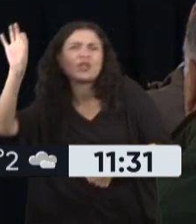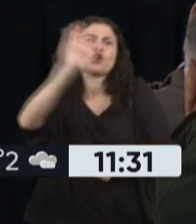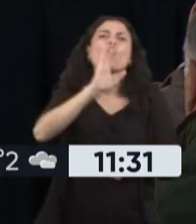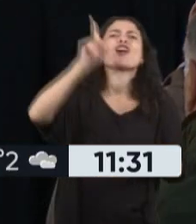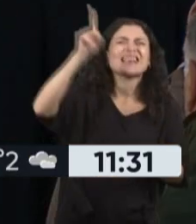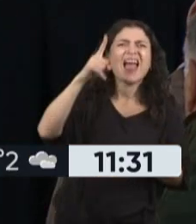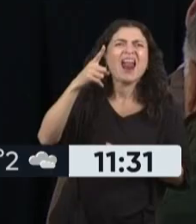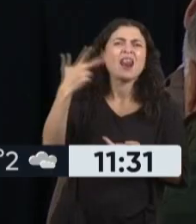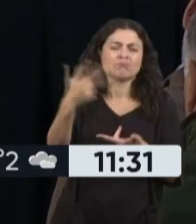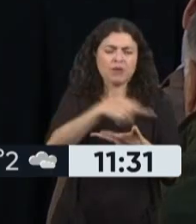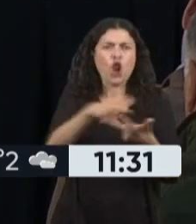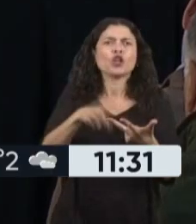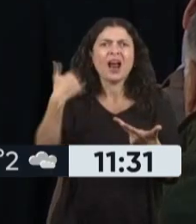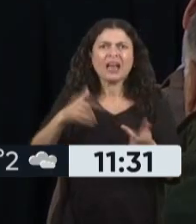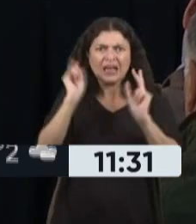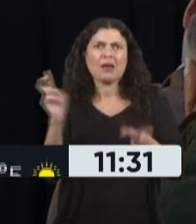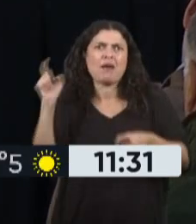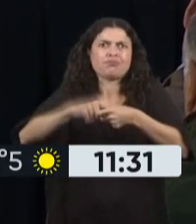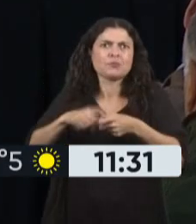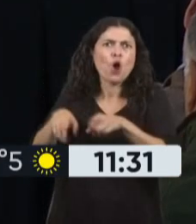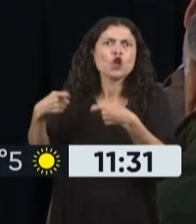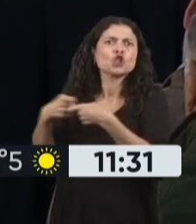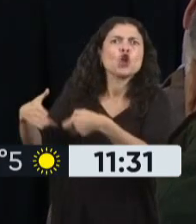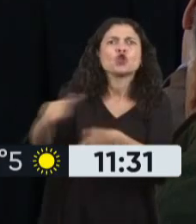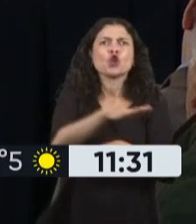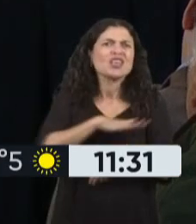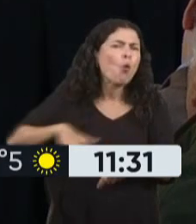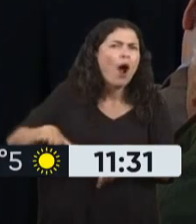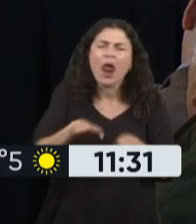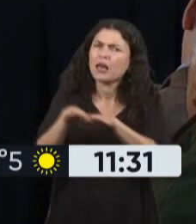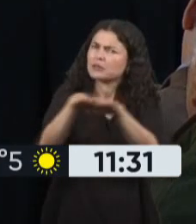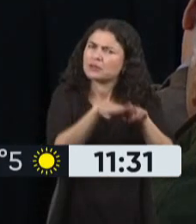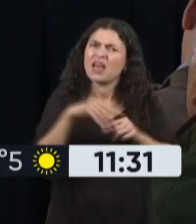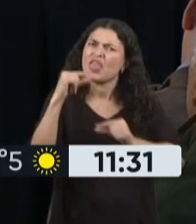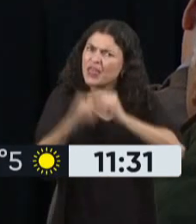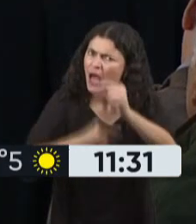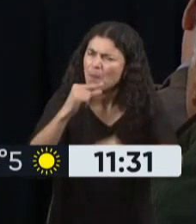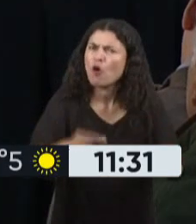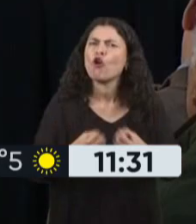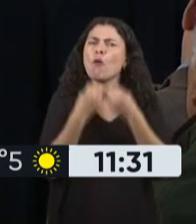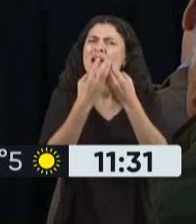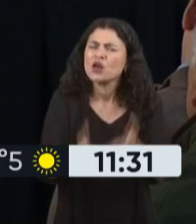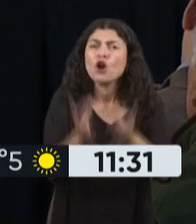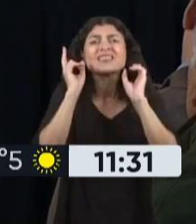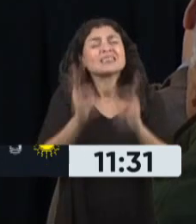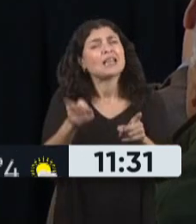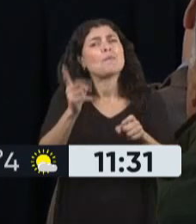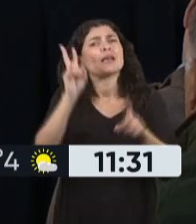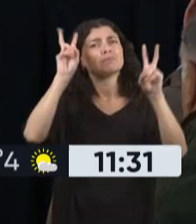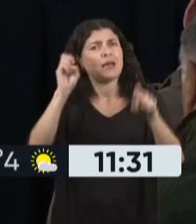Y dejé para el final algo muy concreto, que es el tema de seguridad.